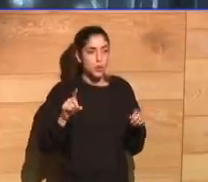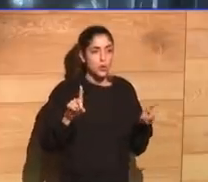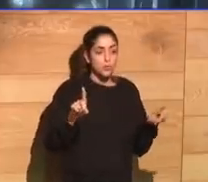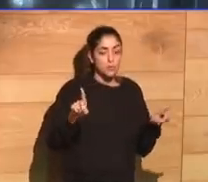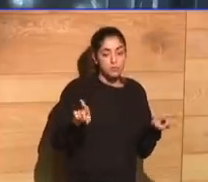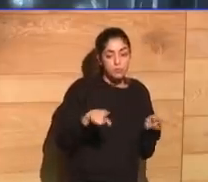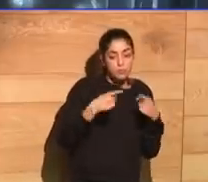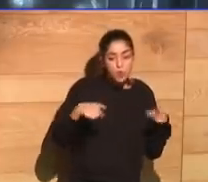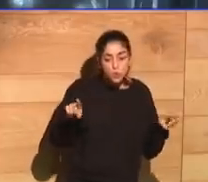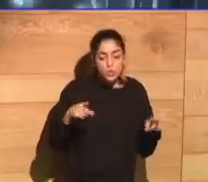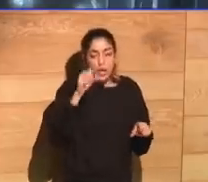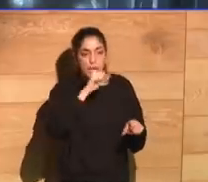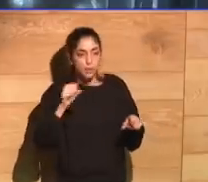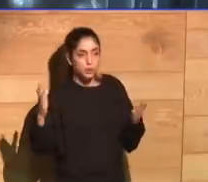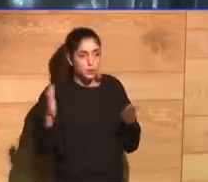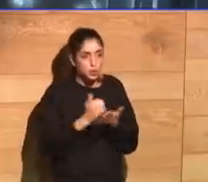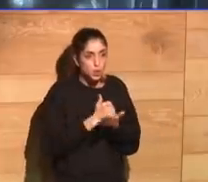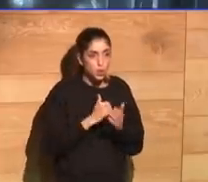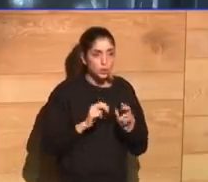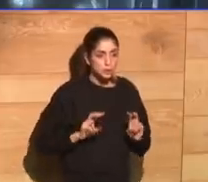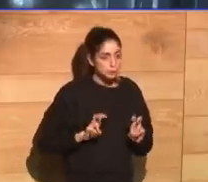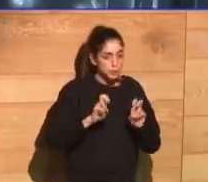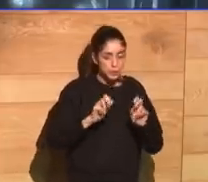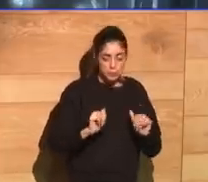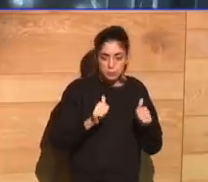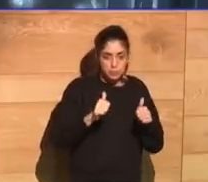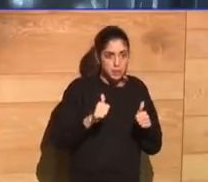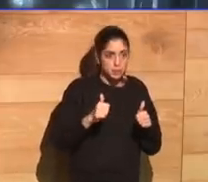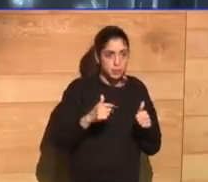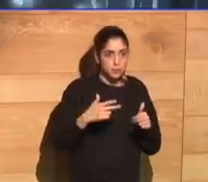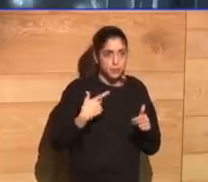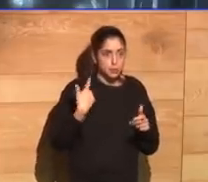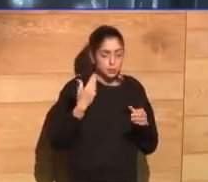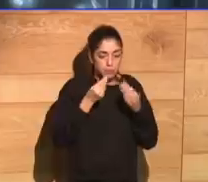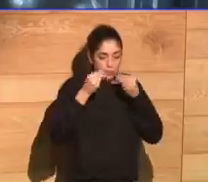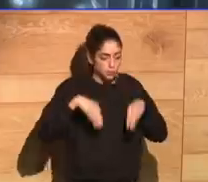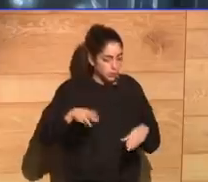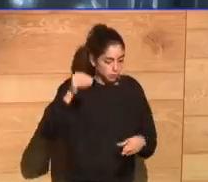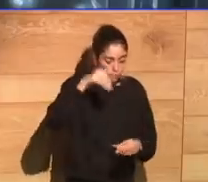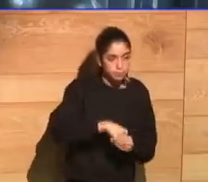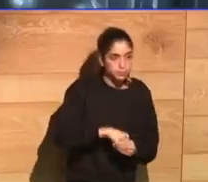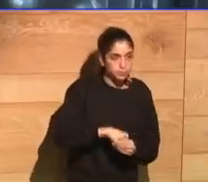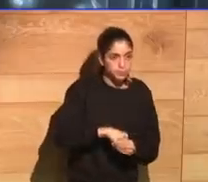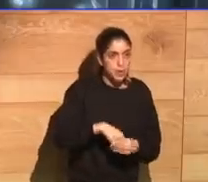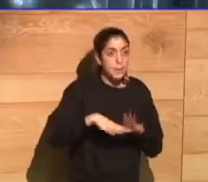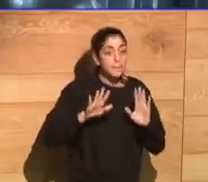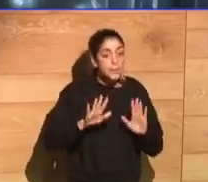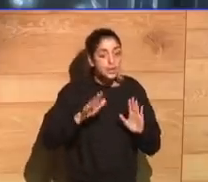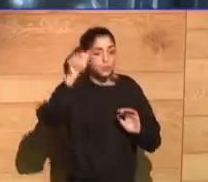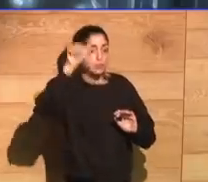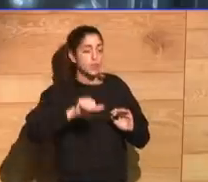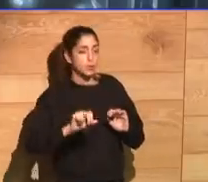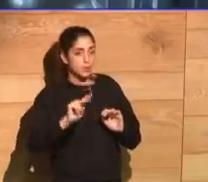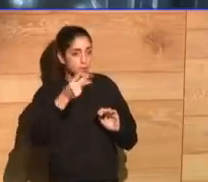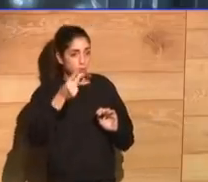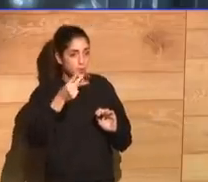en los minutos del opening y aquí es que te caes dentro de la historia. Y luego, para la segunda,